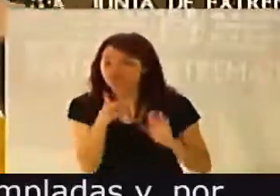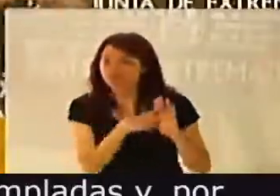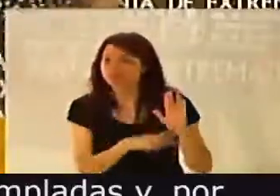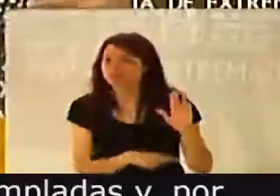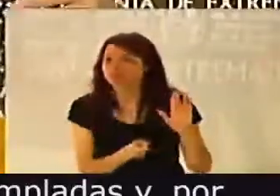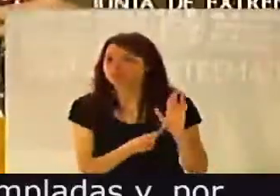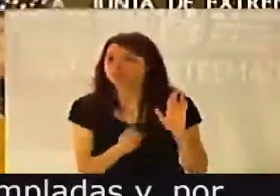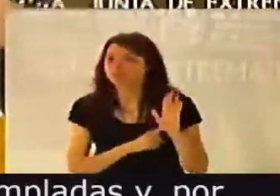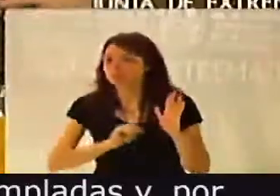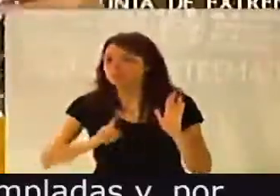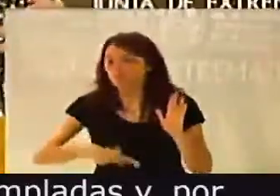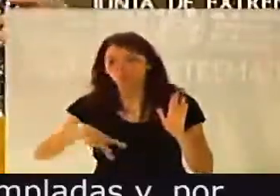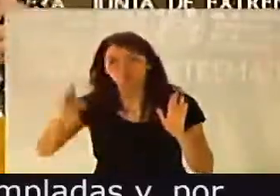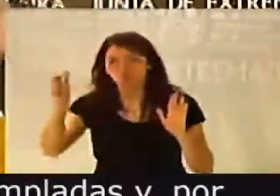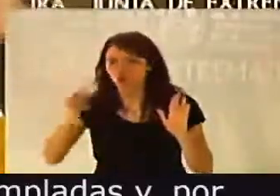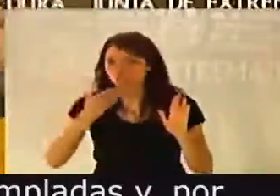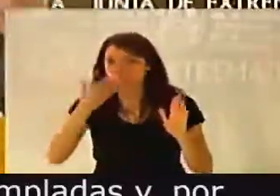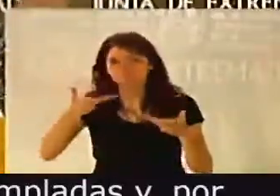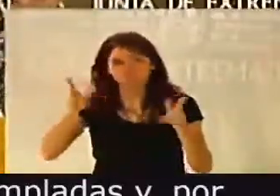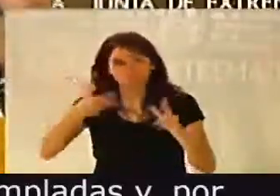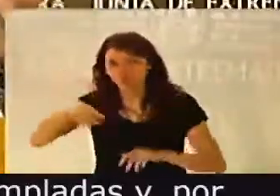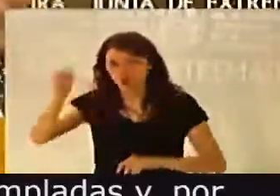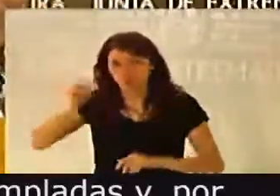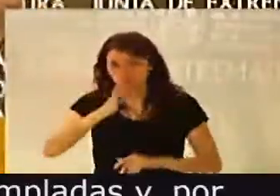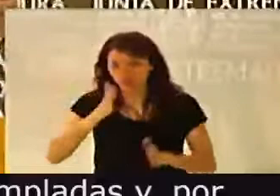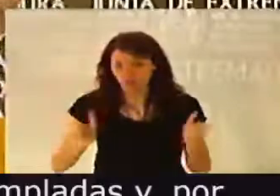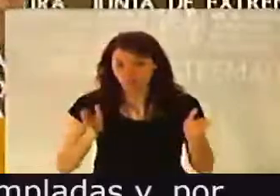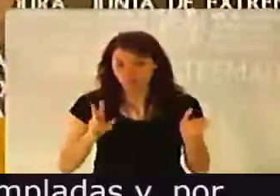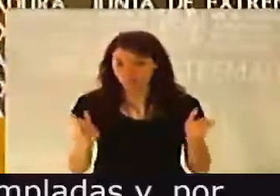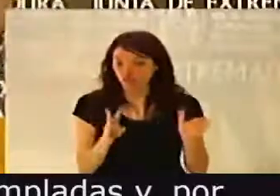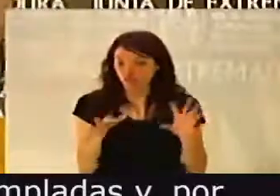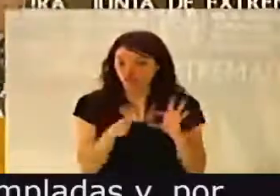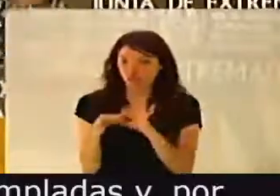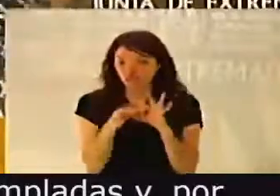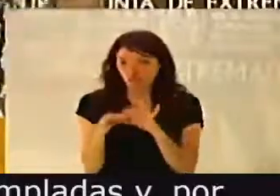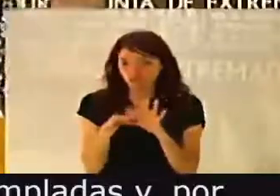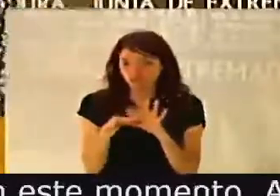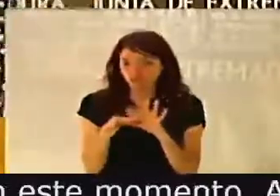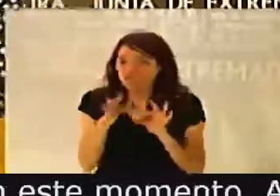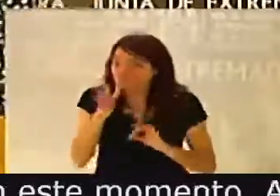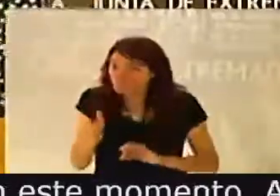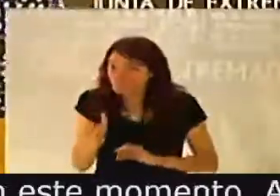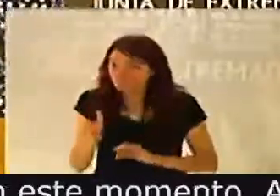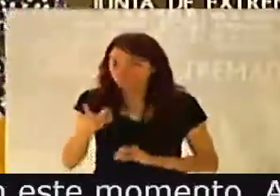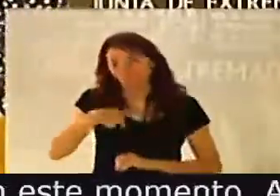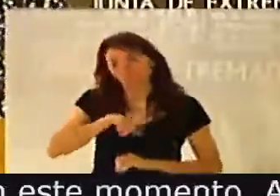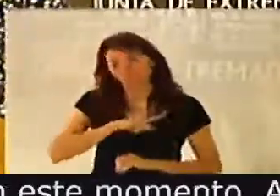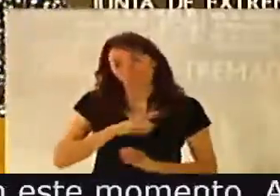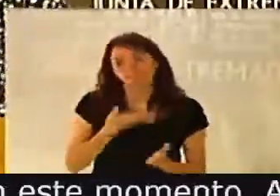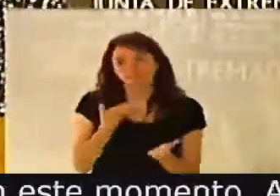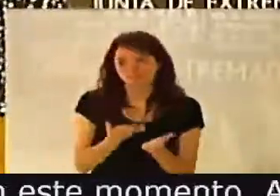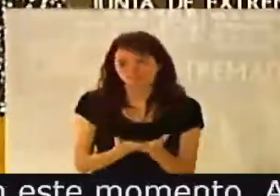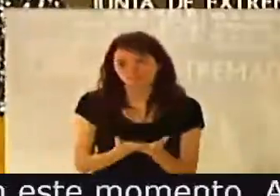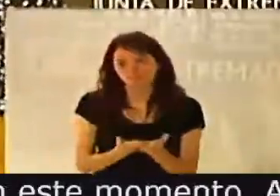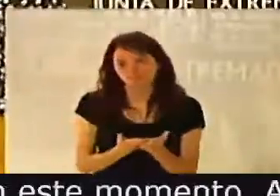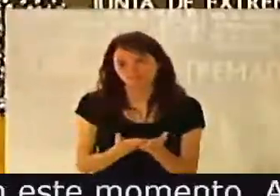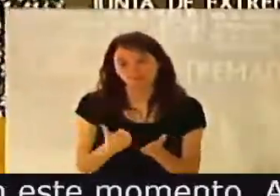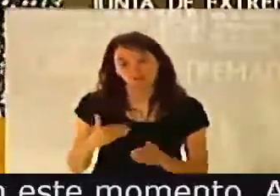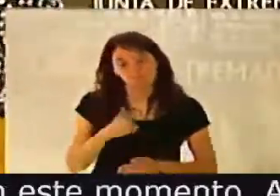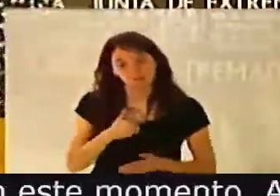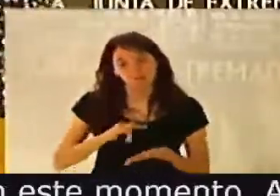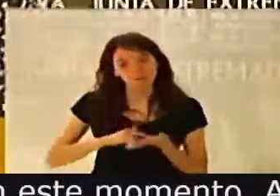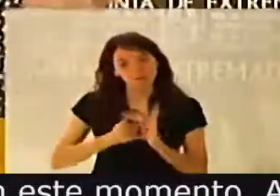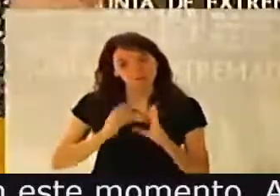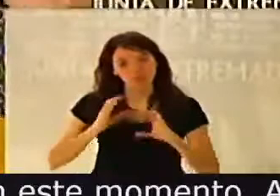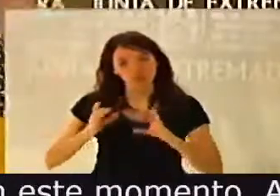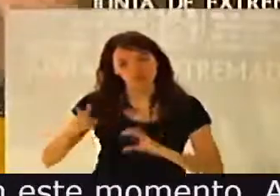correctas, legales, permitidas en este momento. Así que yo ahí sí apelo también al necesario papel de los medios de comunicación